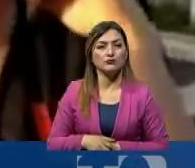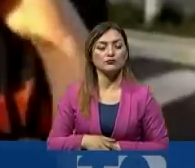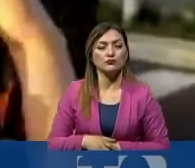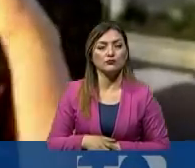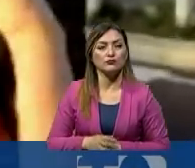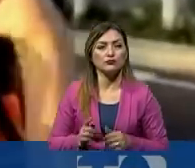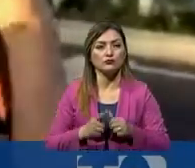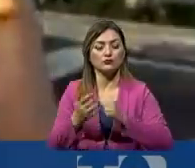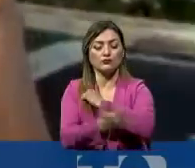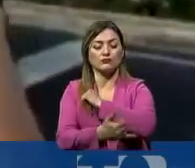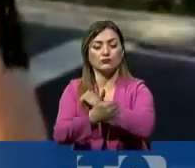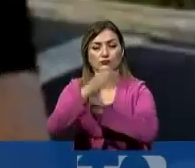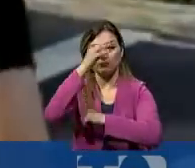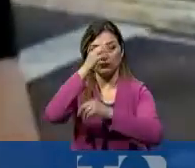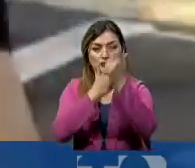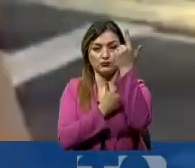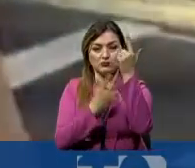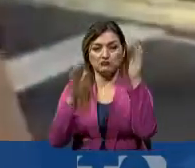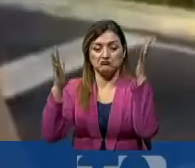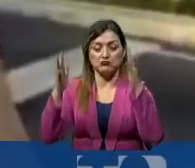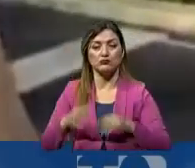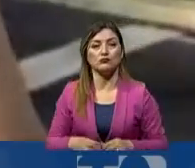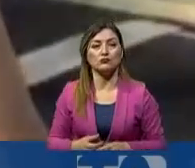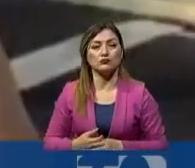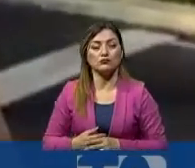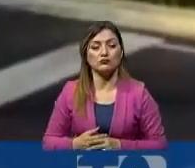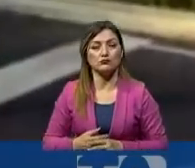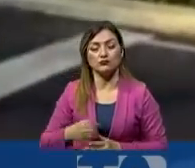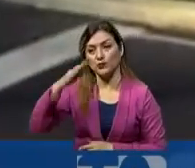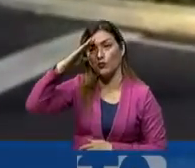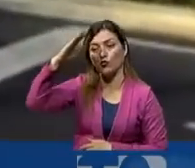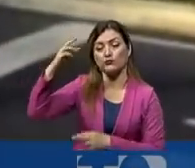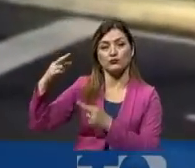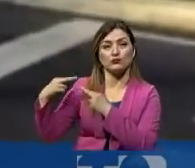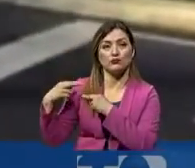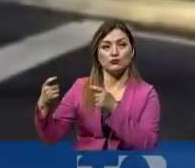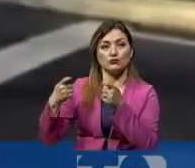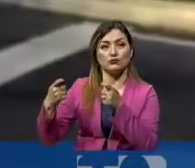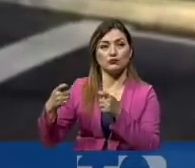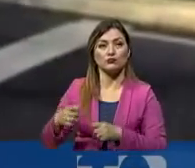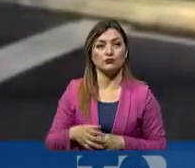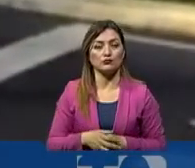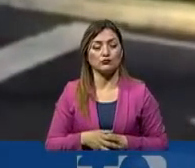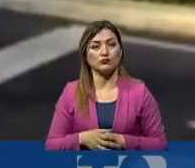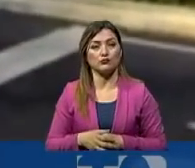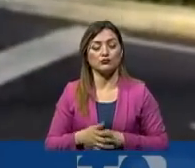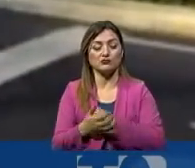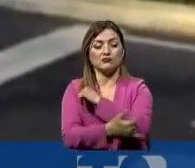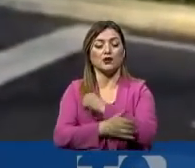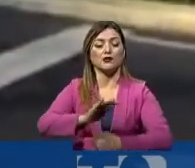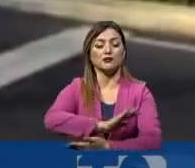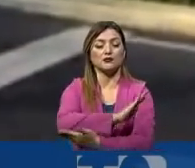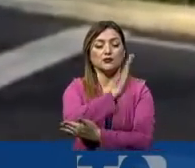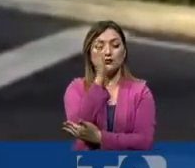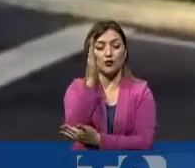el ejército, es decir, aquí no tienen militares, aquí la policía, bueno, este se declaró como un país neutro y la policía